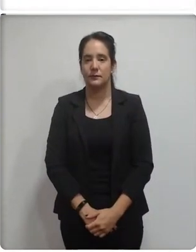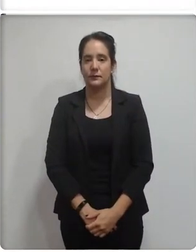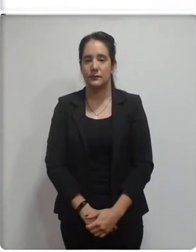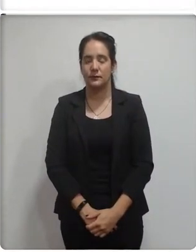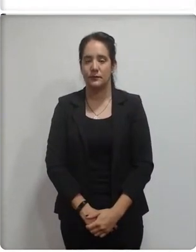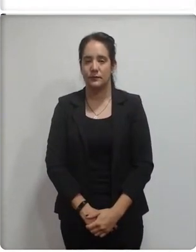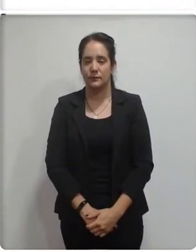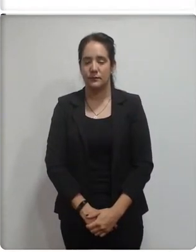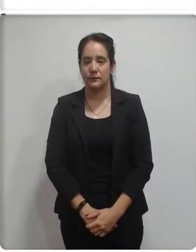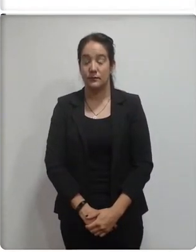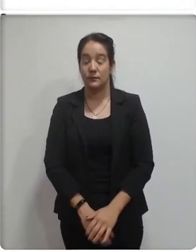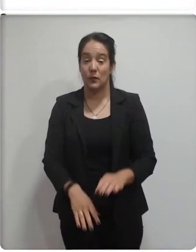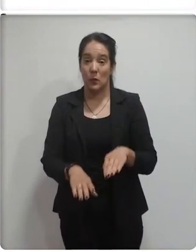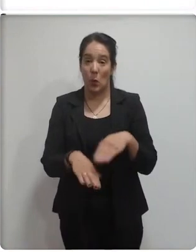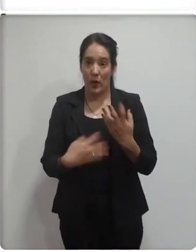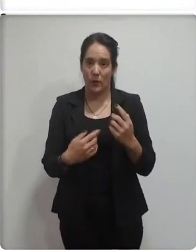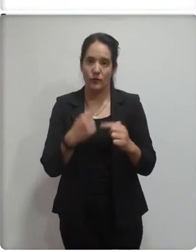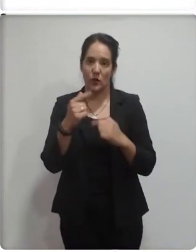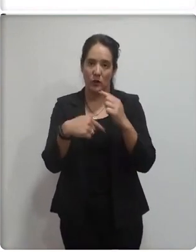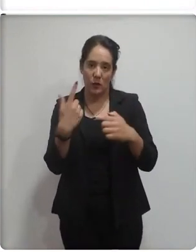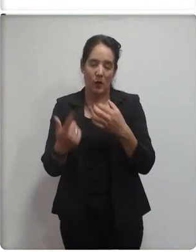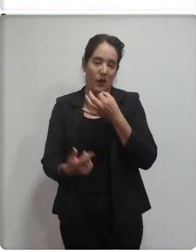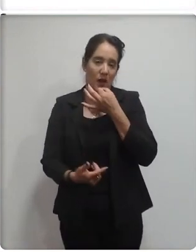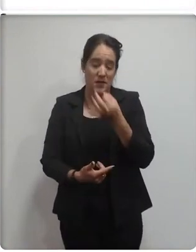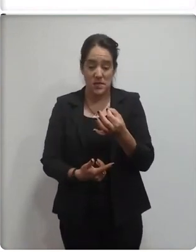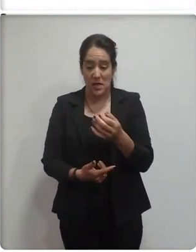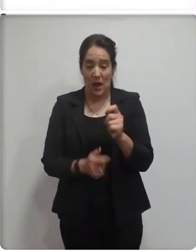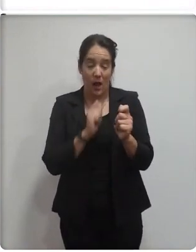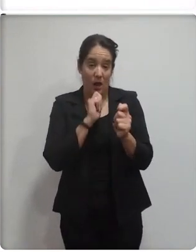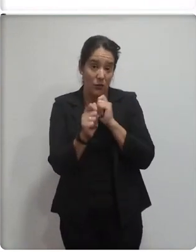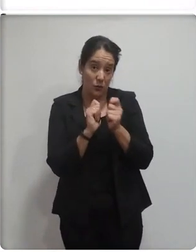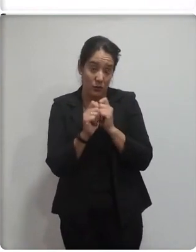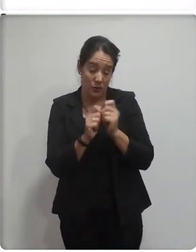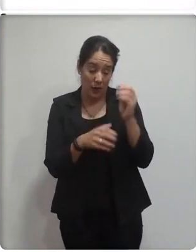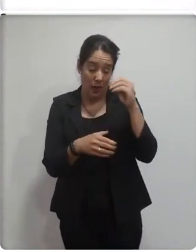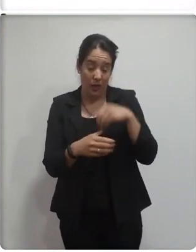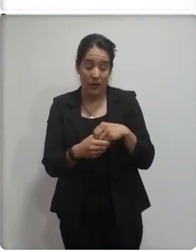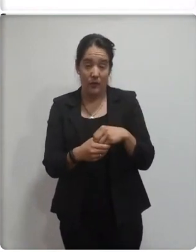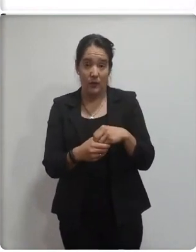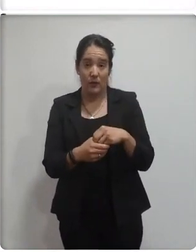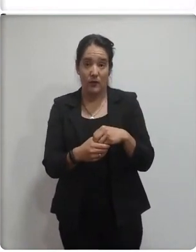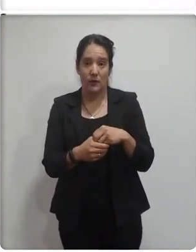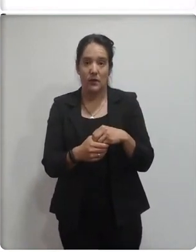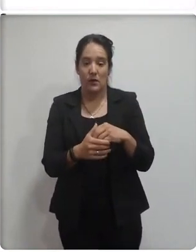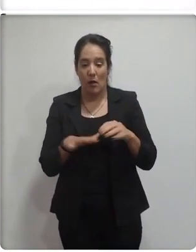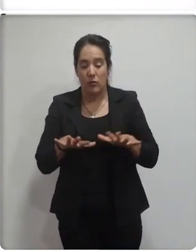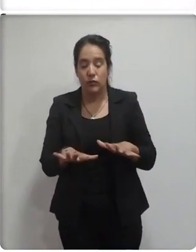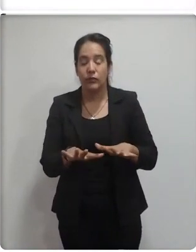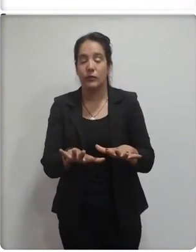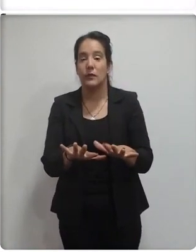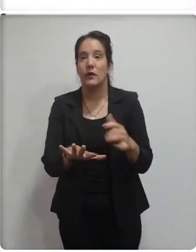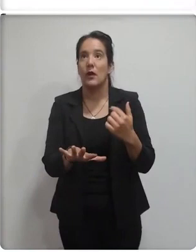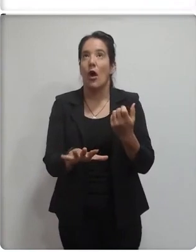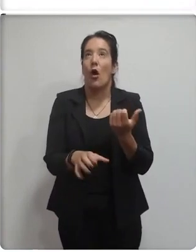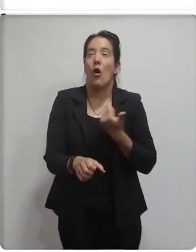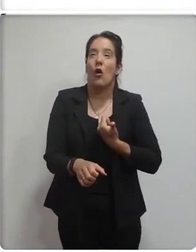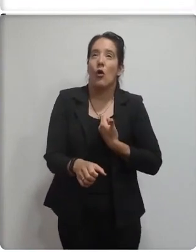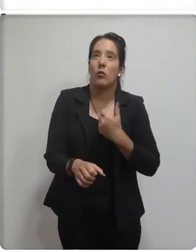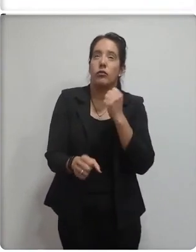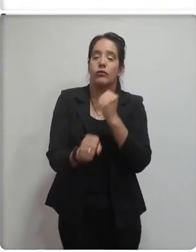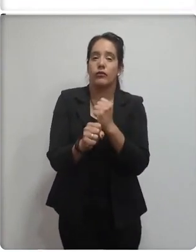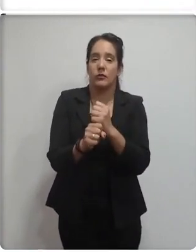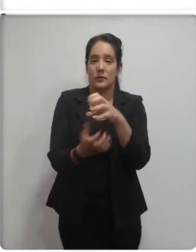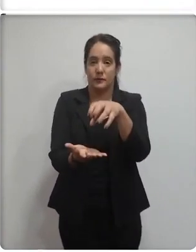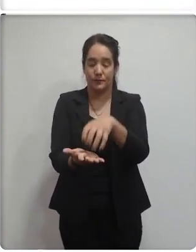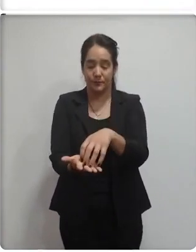Bueno, continuando con lo que es la consultoría, dentro de las actividades preparatorias de, bueno, cómo vamos a trabajar en esto, es